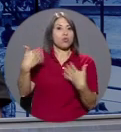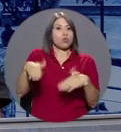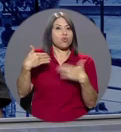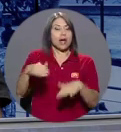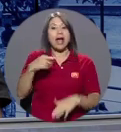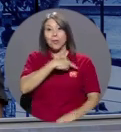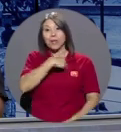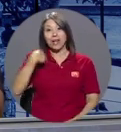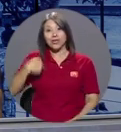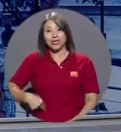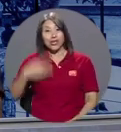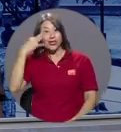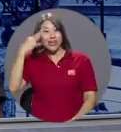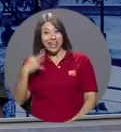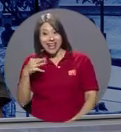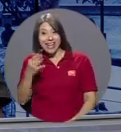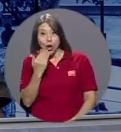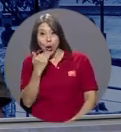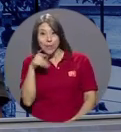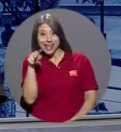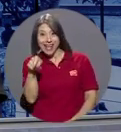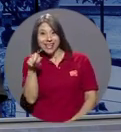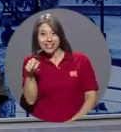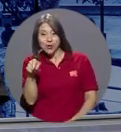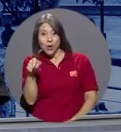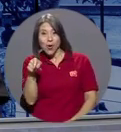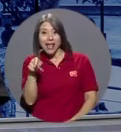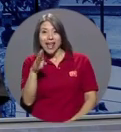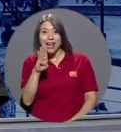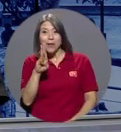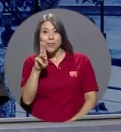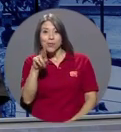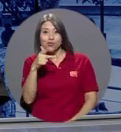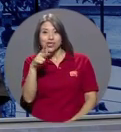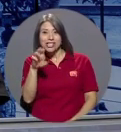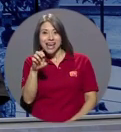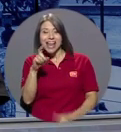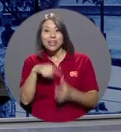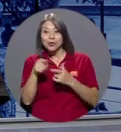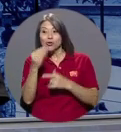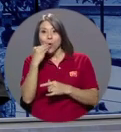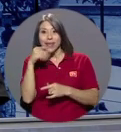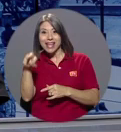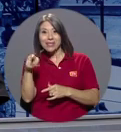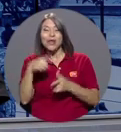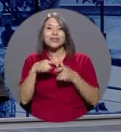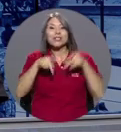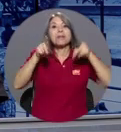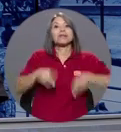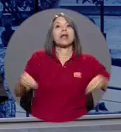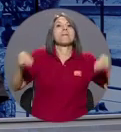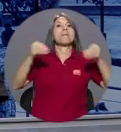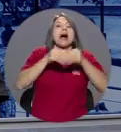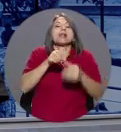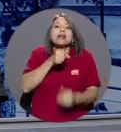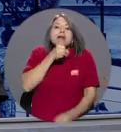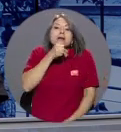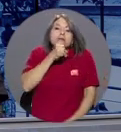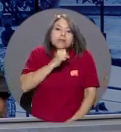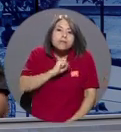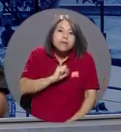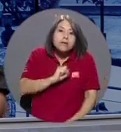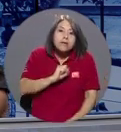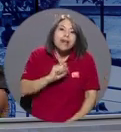consideran que al consumir ese producto de estos peces, llegan a tener más cantidad de años de vida. O